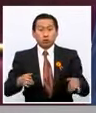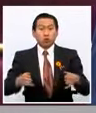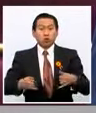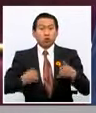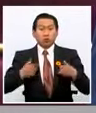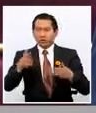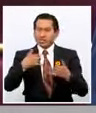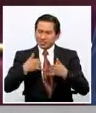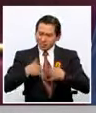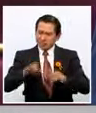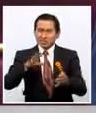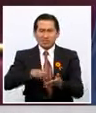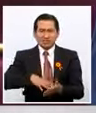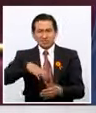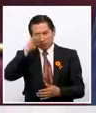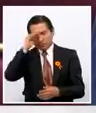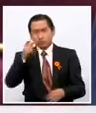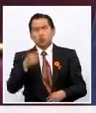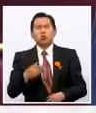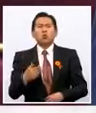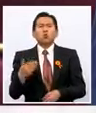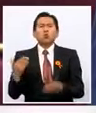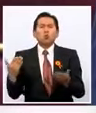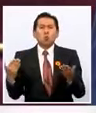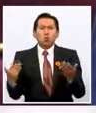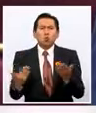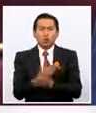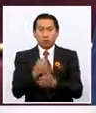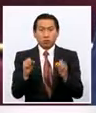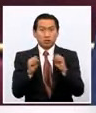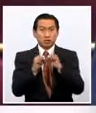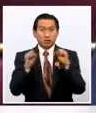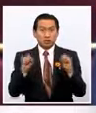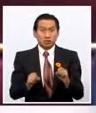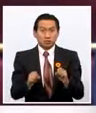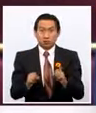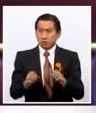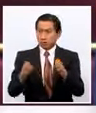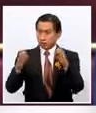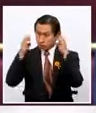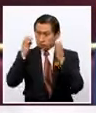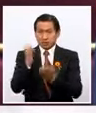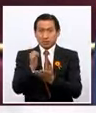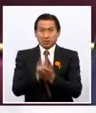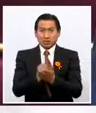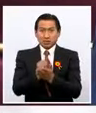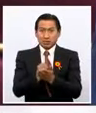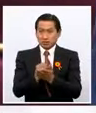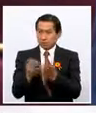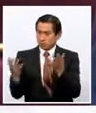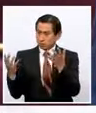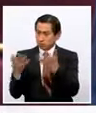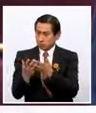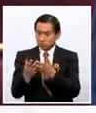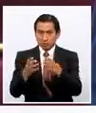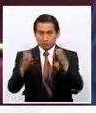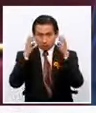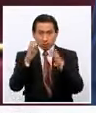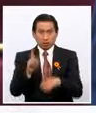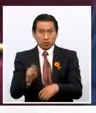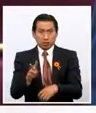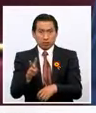aprendiendo nuevos sistemas que combinan educación por internet educación por televisión